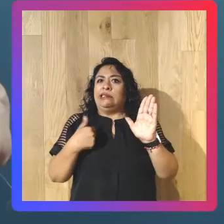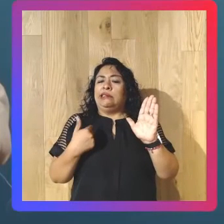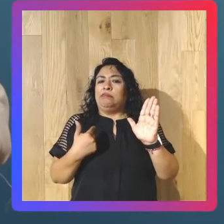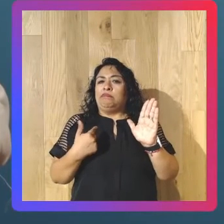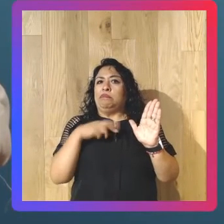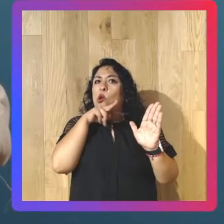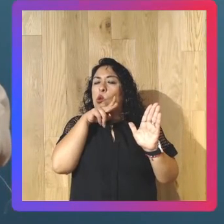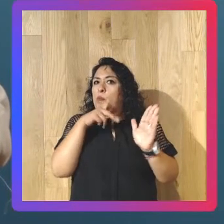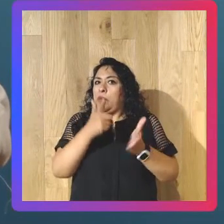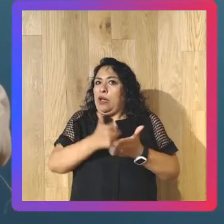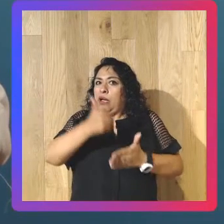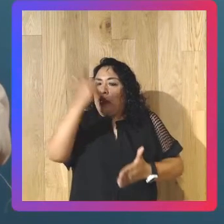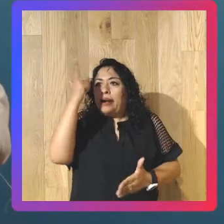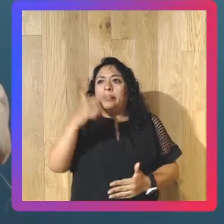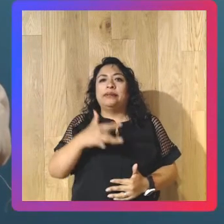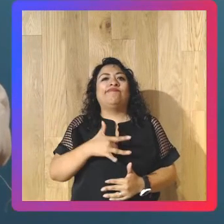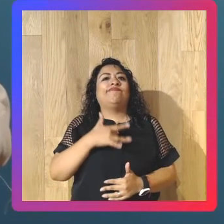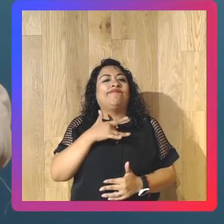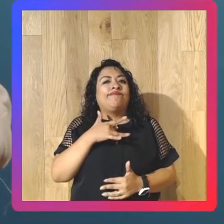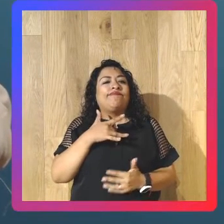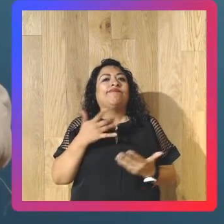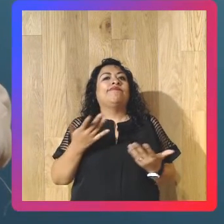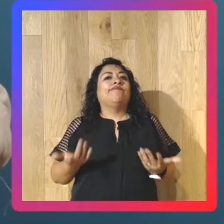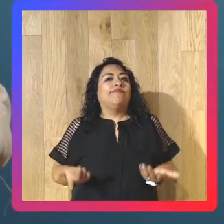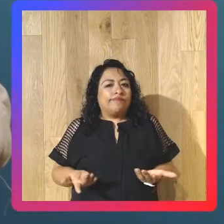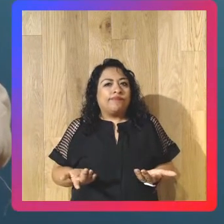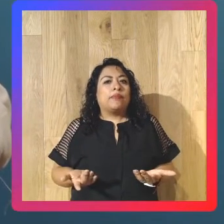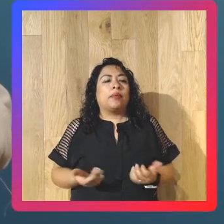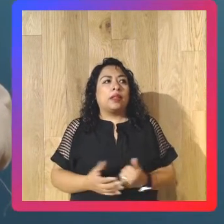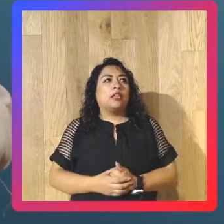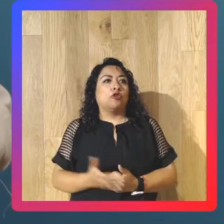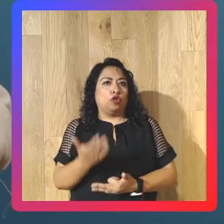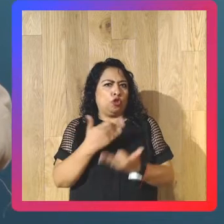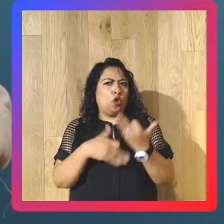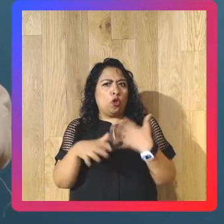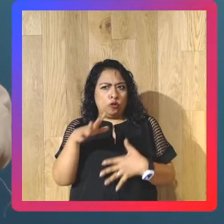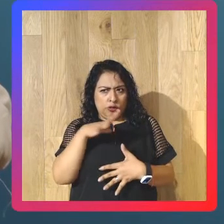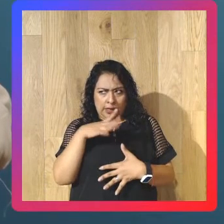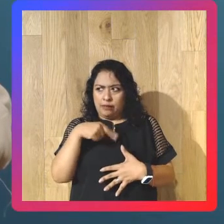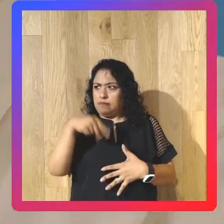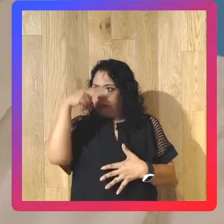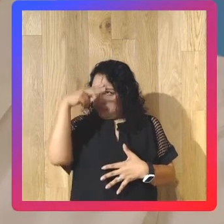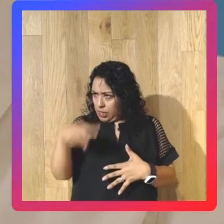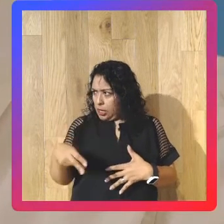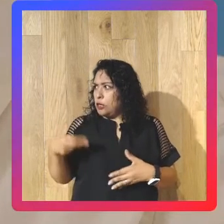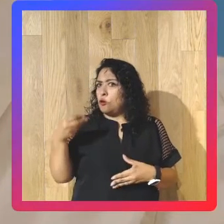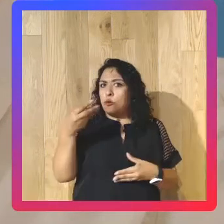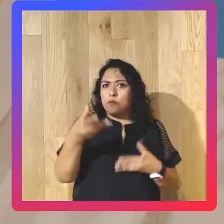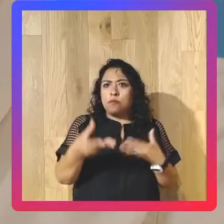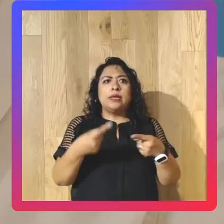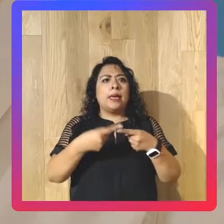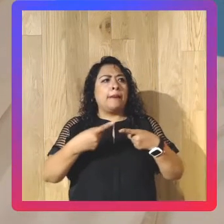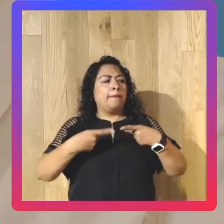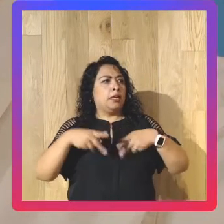gravemente, porque sentimos que de alguna manera todos hemos construido este México,